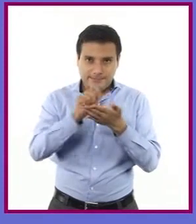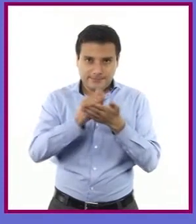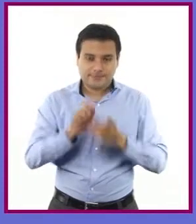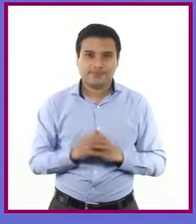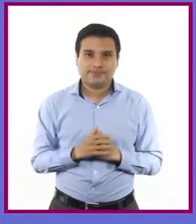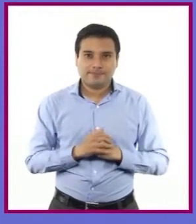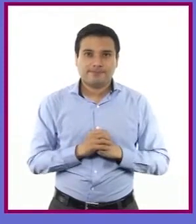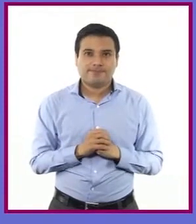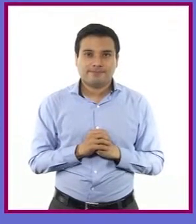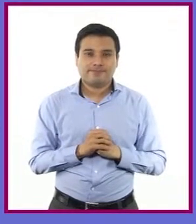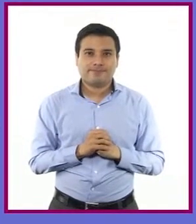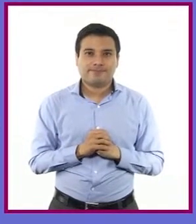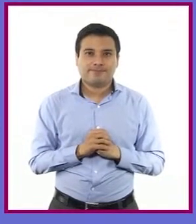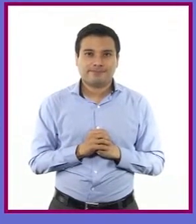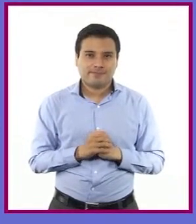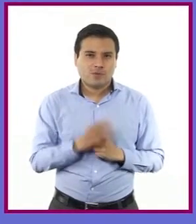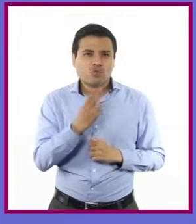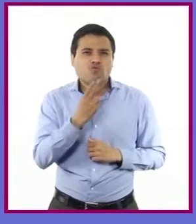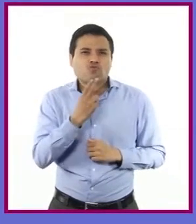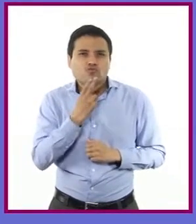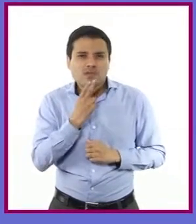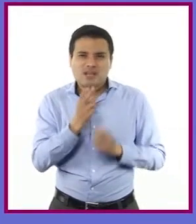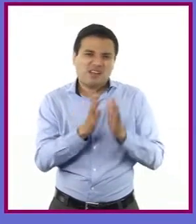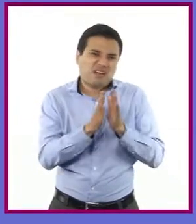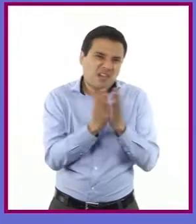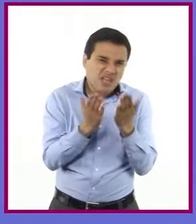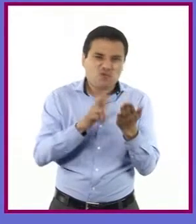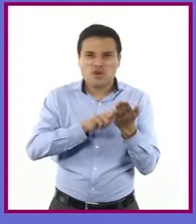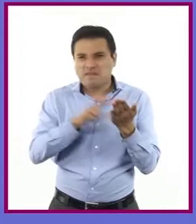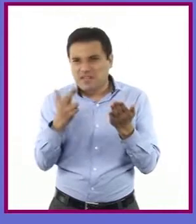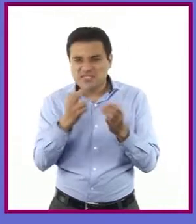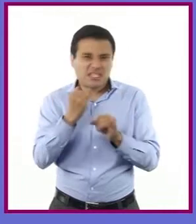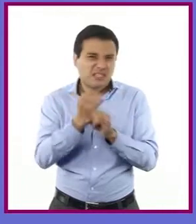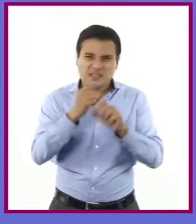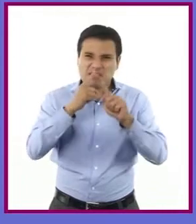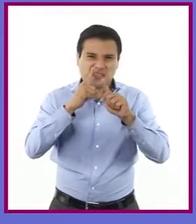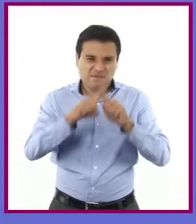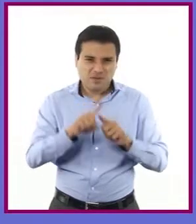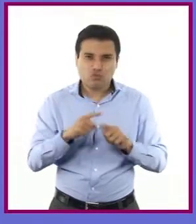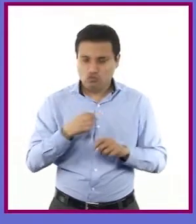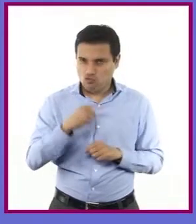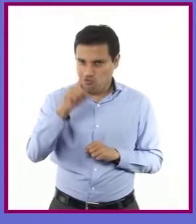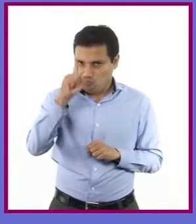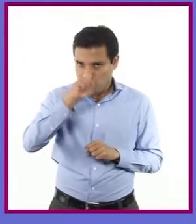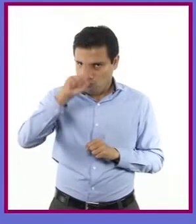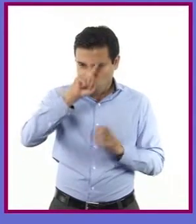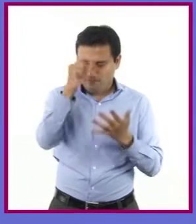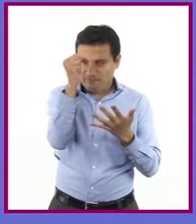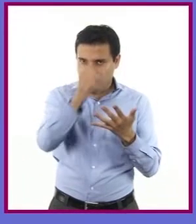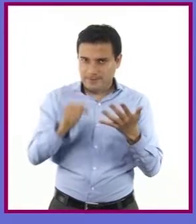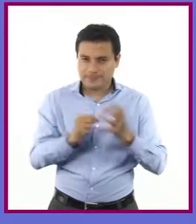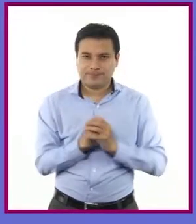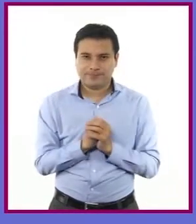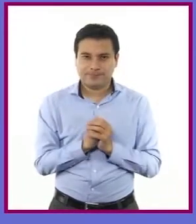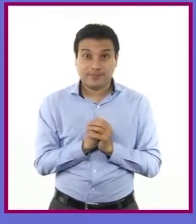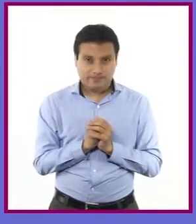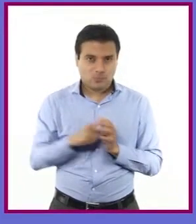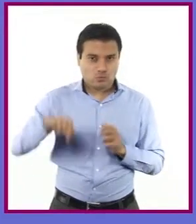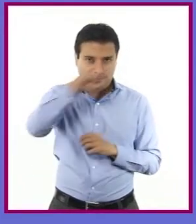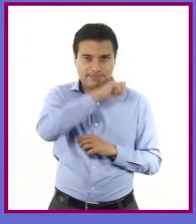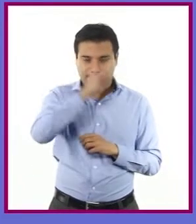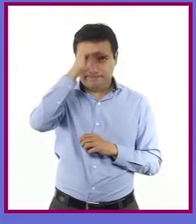utilizando diferentes fuentes de información y compartirles algunos tips que les ayuden a elaborarlos. Pero primero